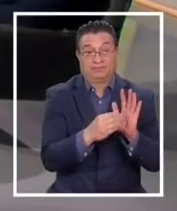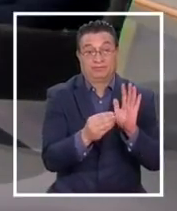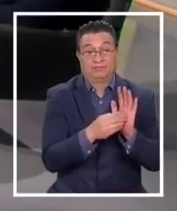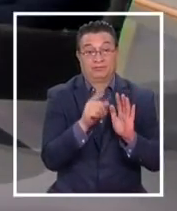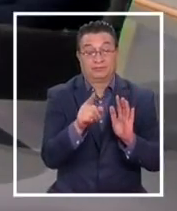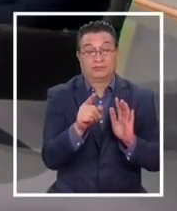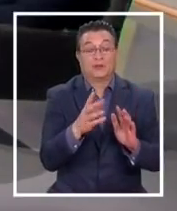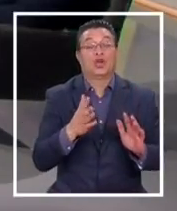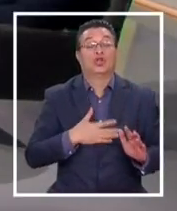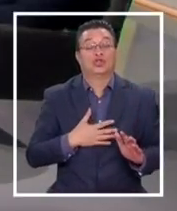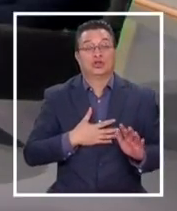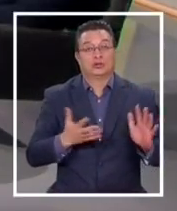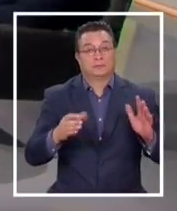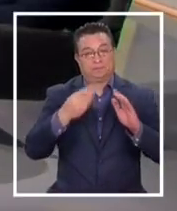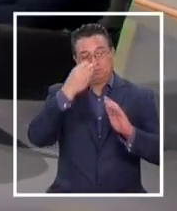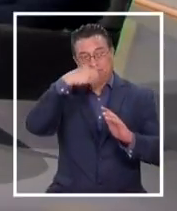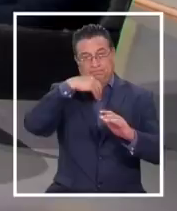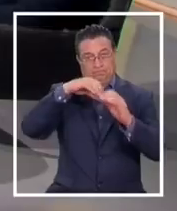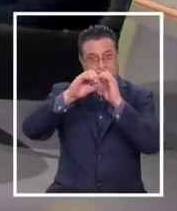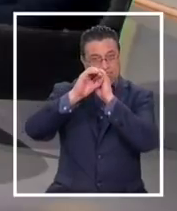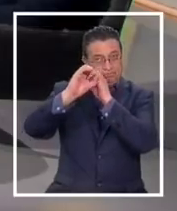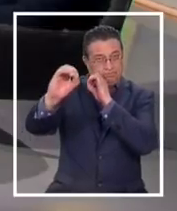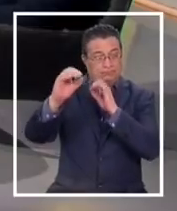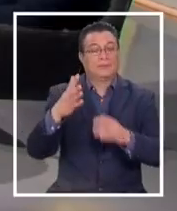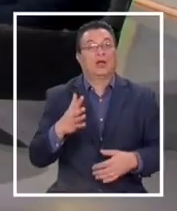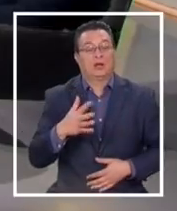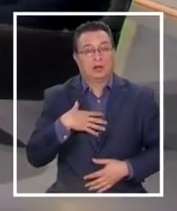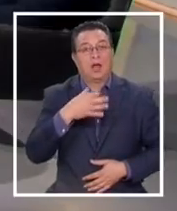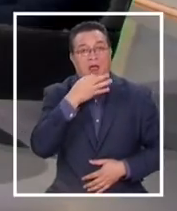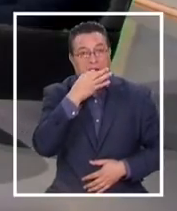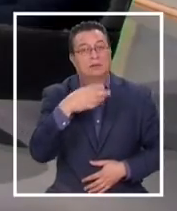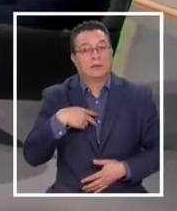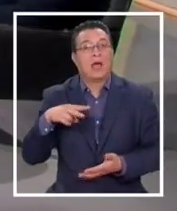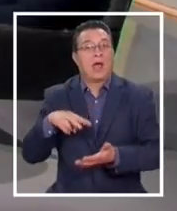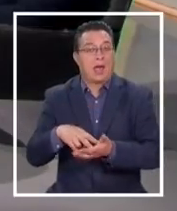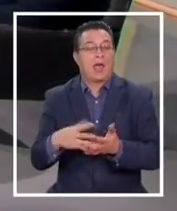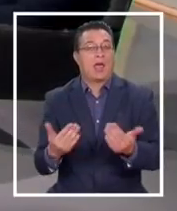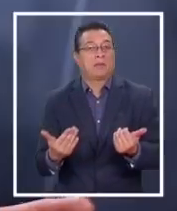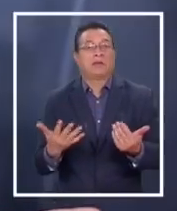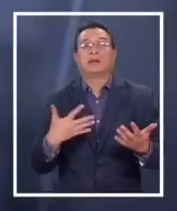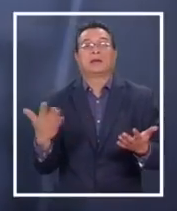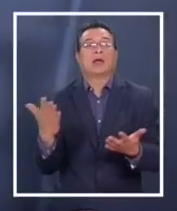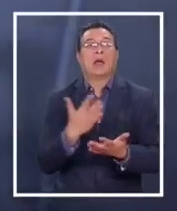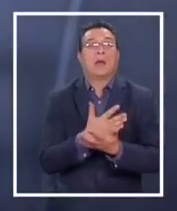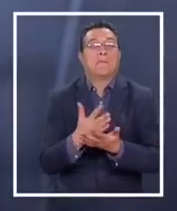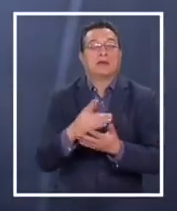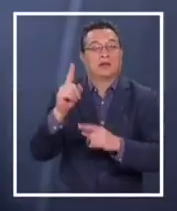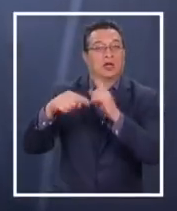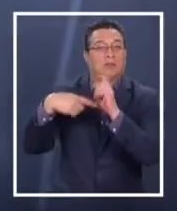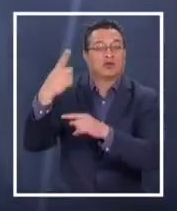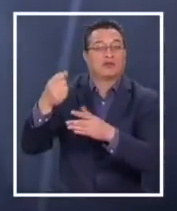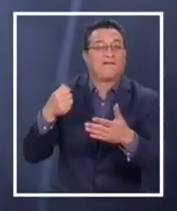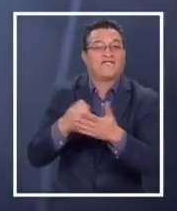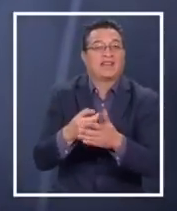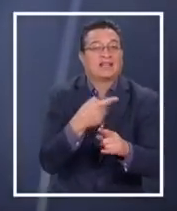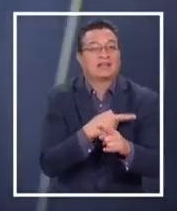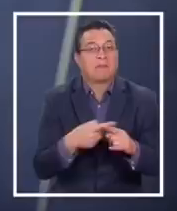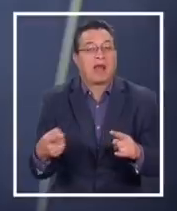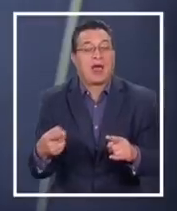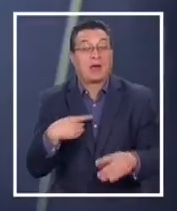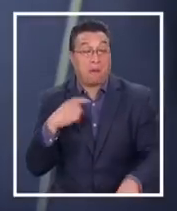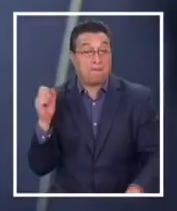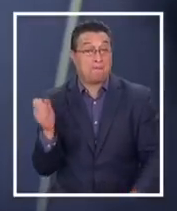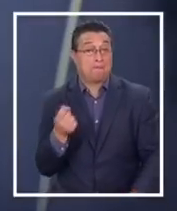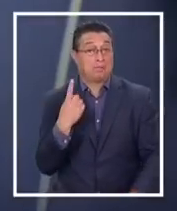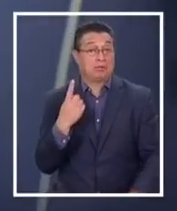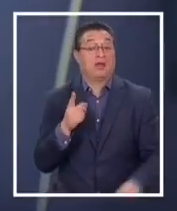mira, yo me reservo las proyecciones, pero sí quiero decir lo que yo esperaría que sucediera el próximo fin de semana. Primero, que